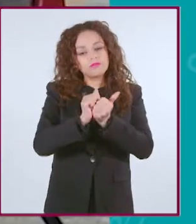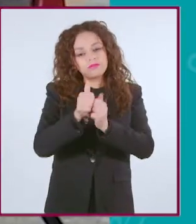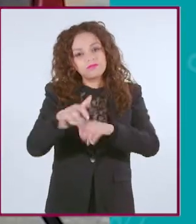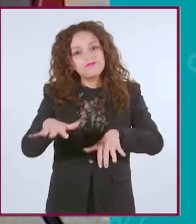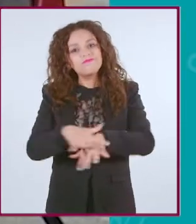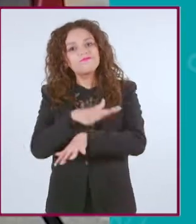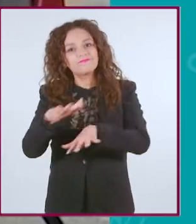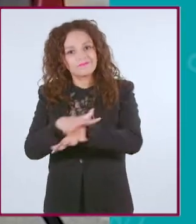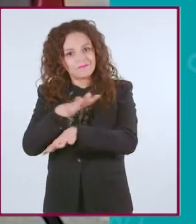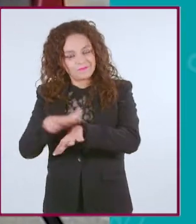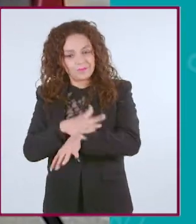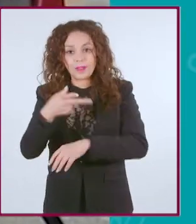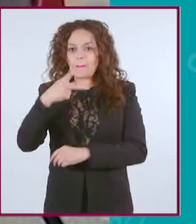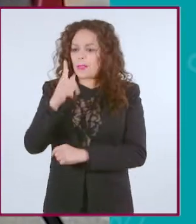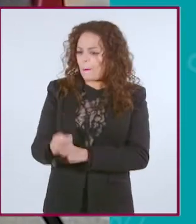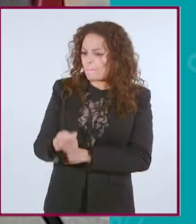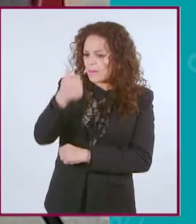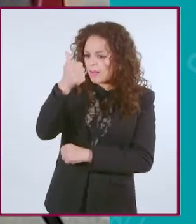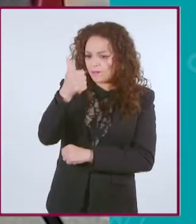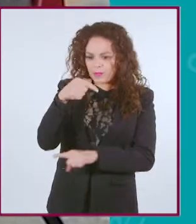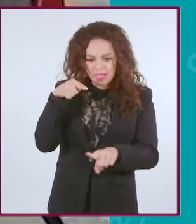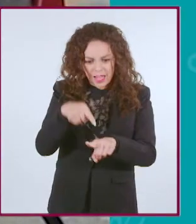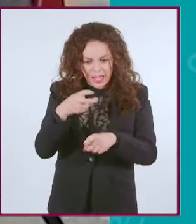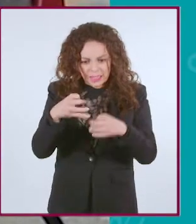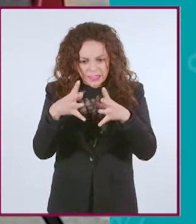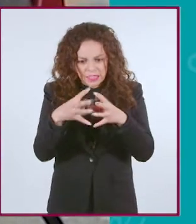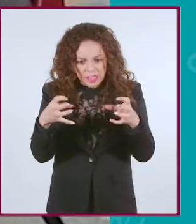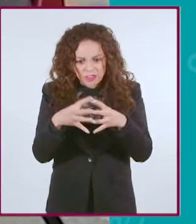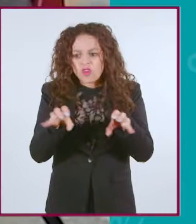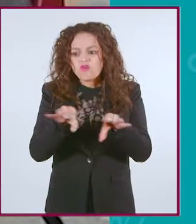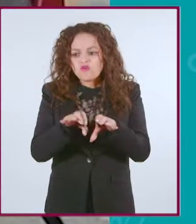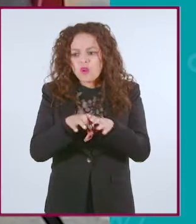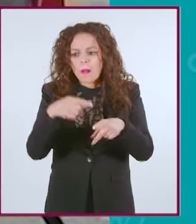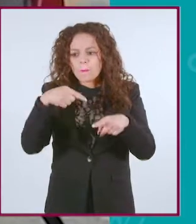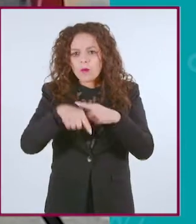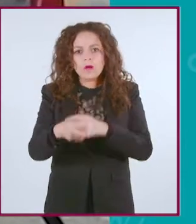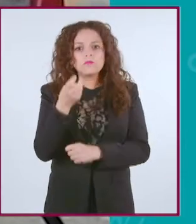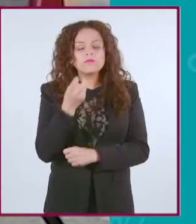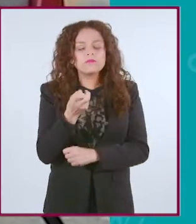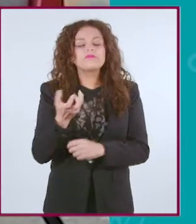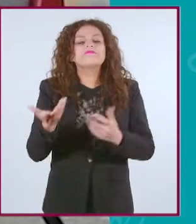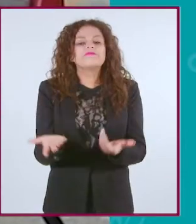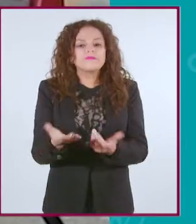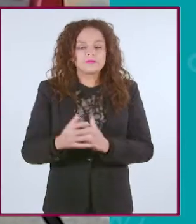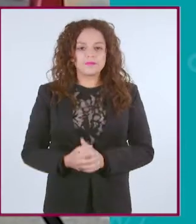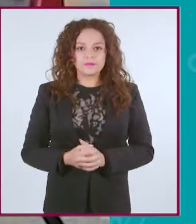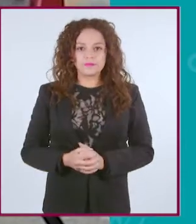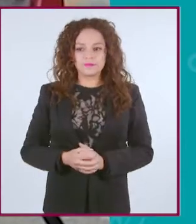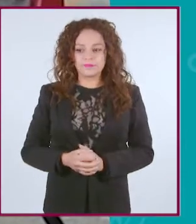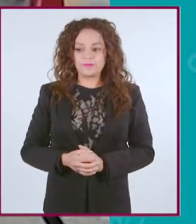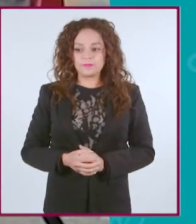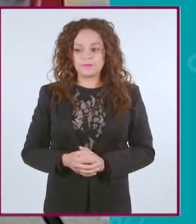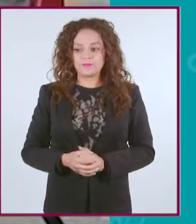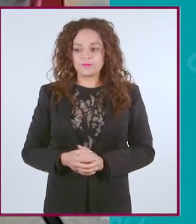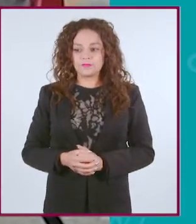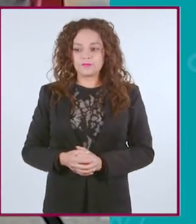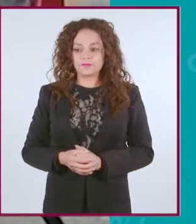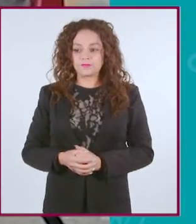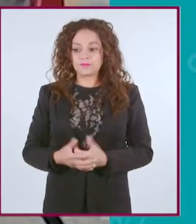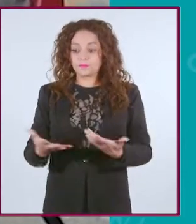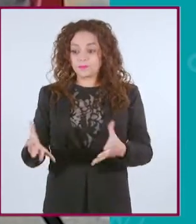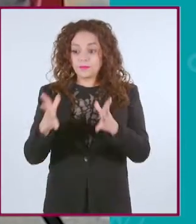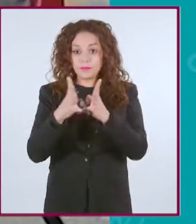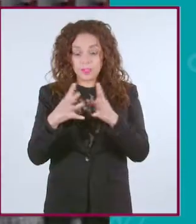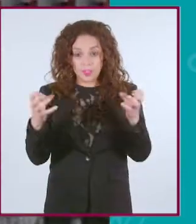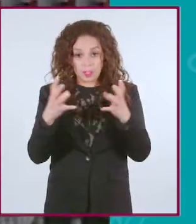primero cuéntenos cómo es que esto empieza el proceso, cómo empieza de aquí el proceso. Bueno, primeramente el algodón, como